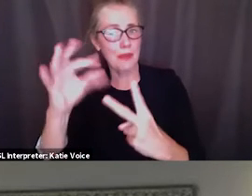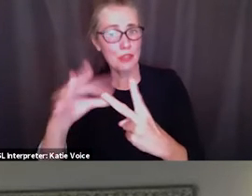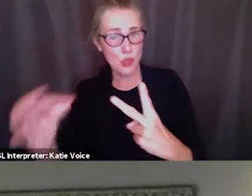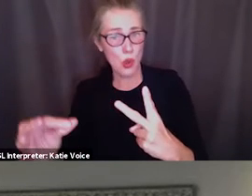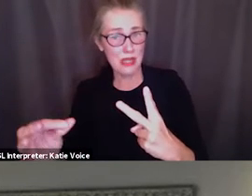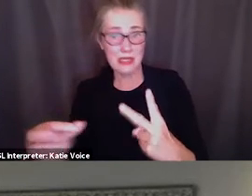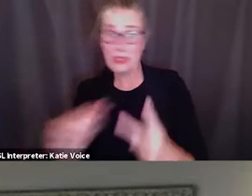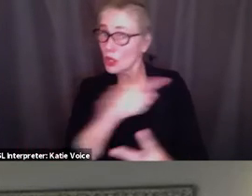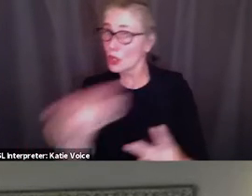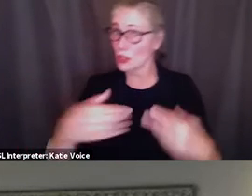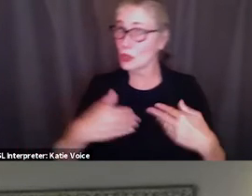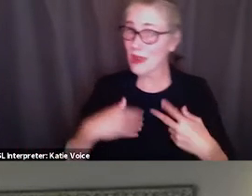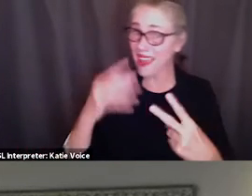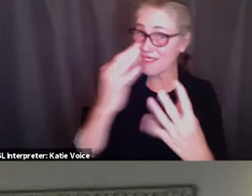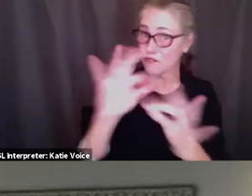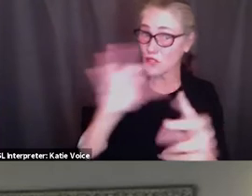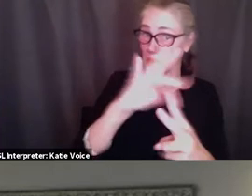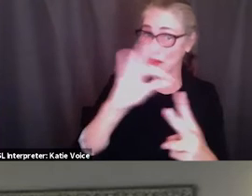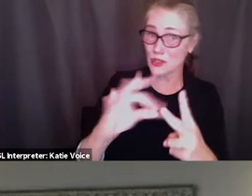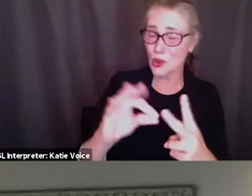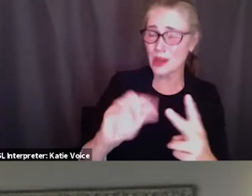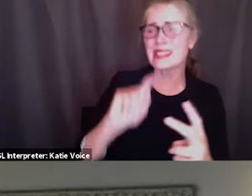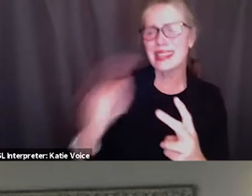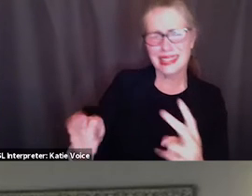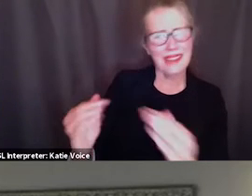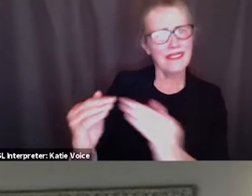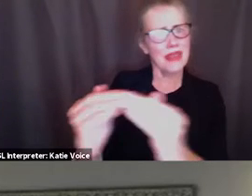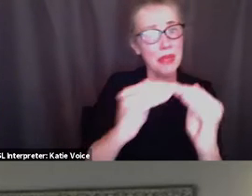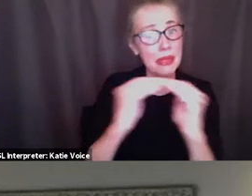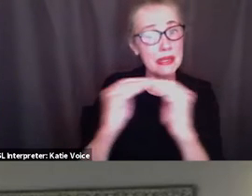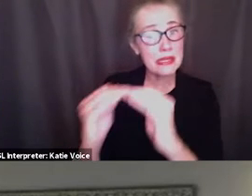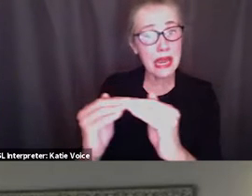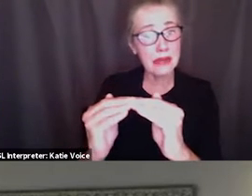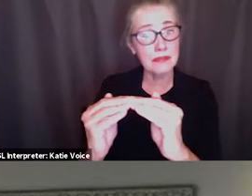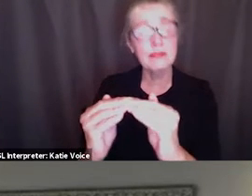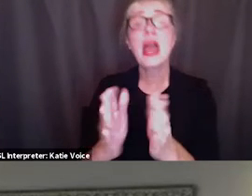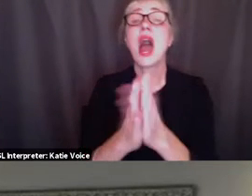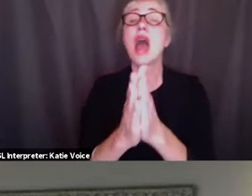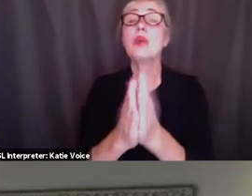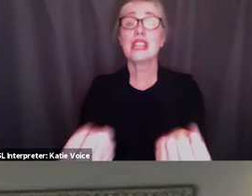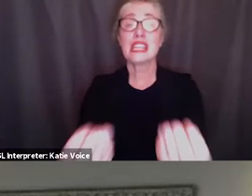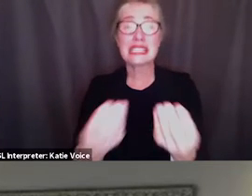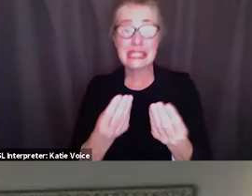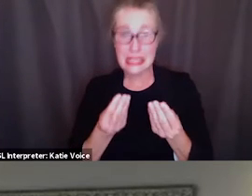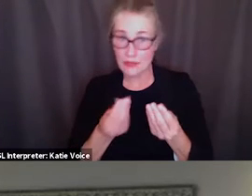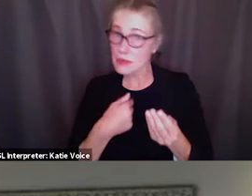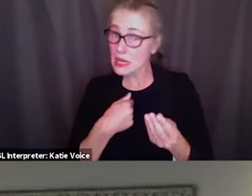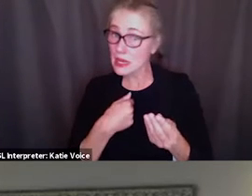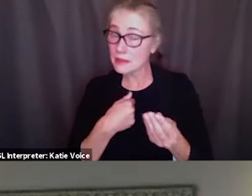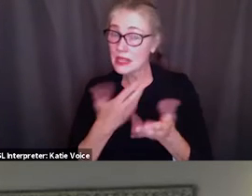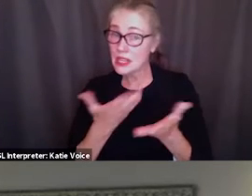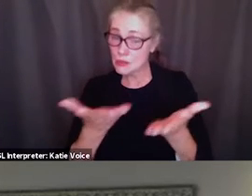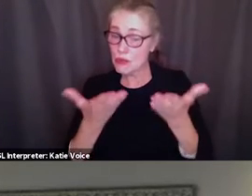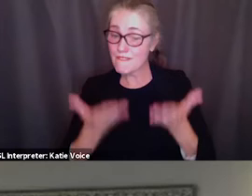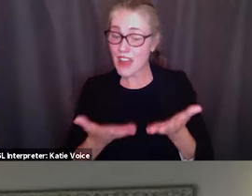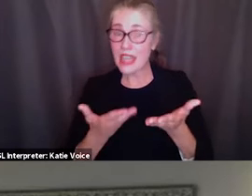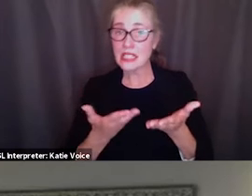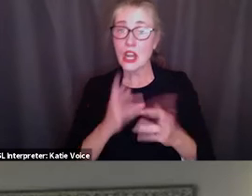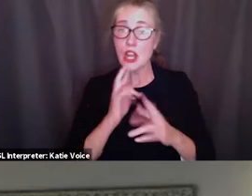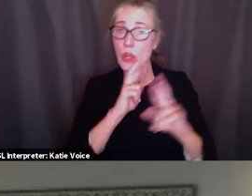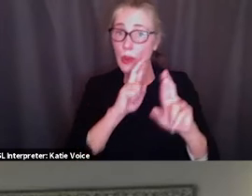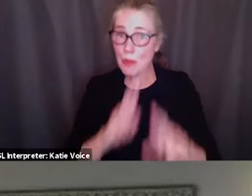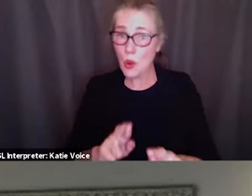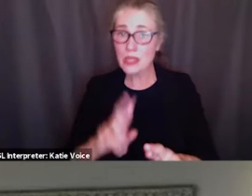libertad de elegir. A mí me gustaría solicitar que ustedes me provean todos los informes y todos